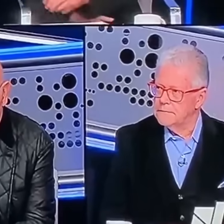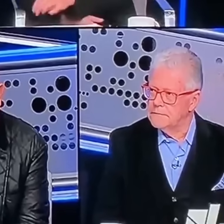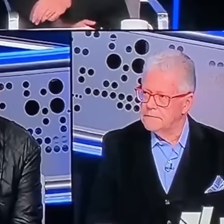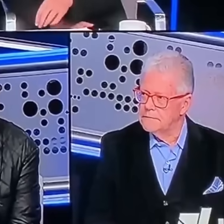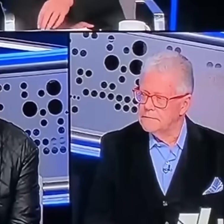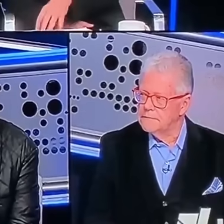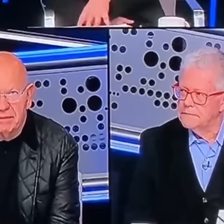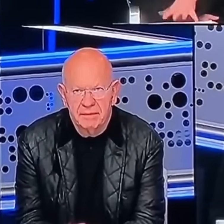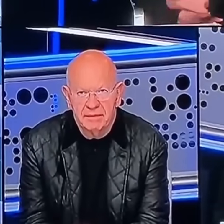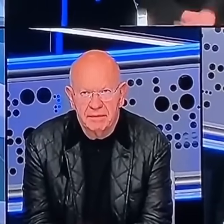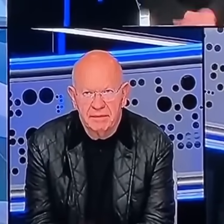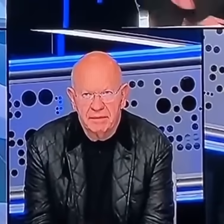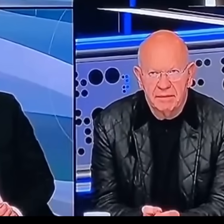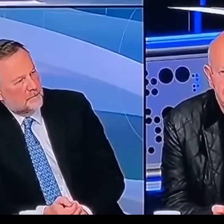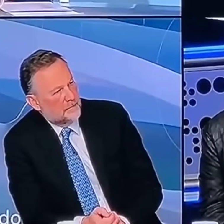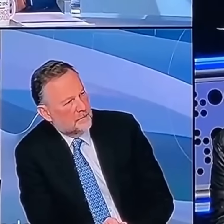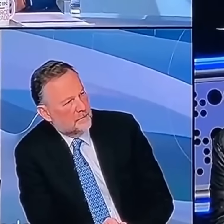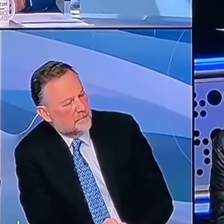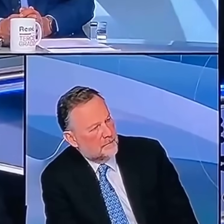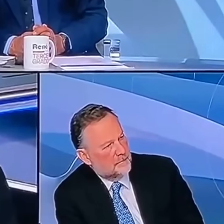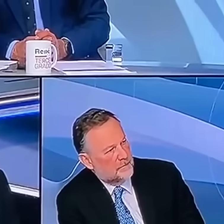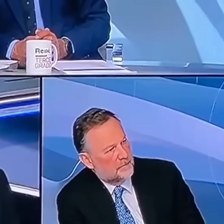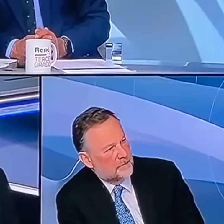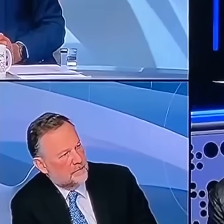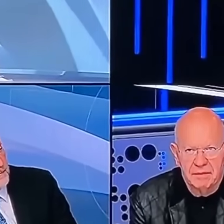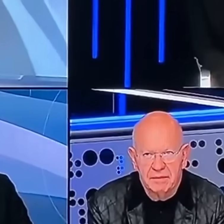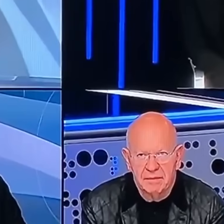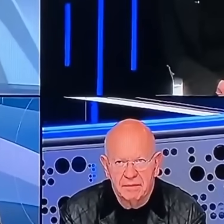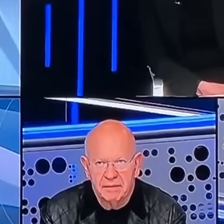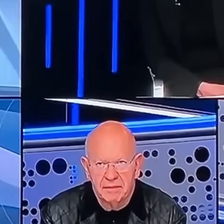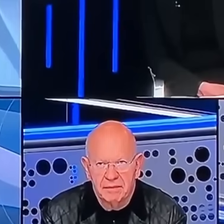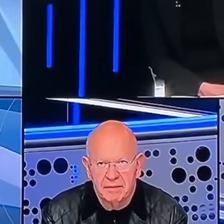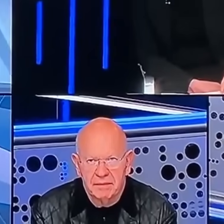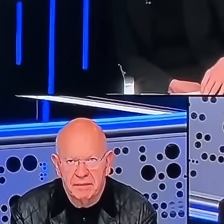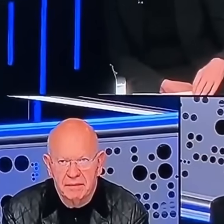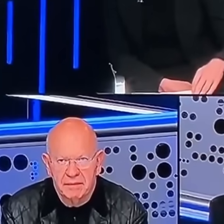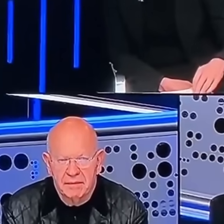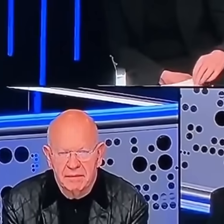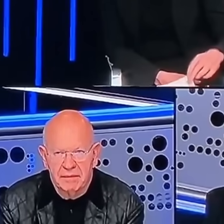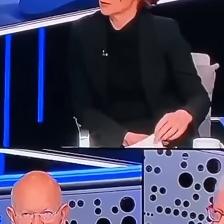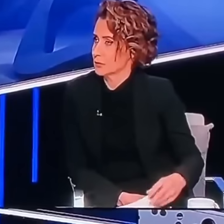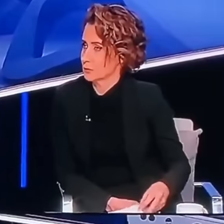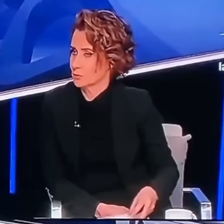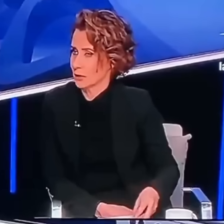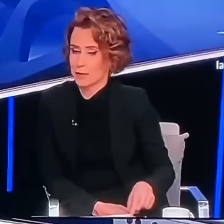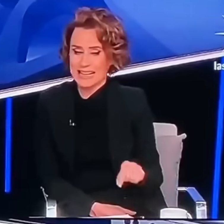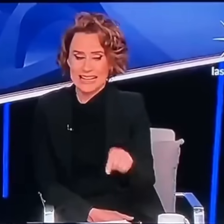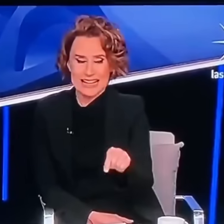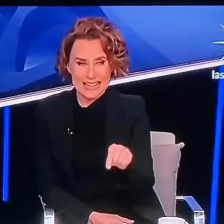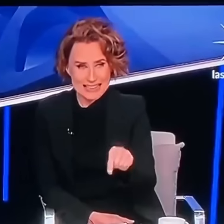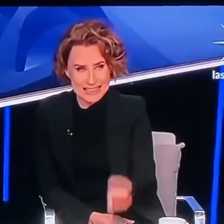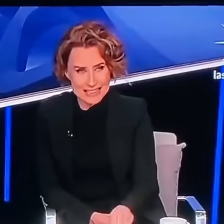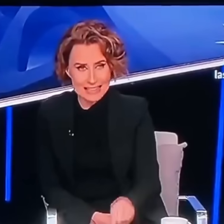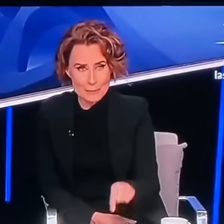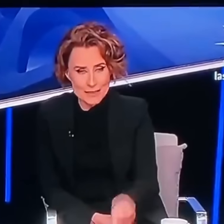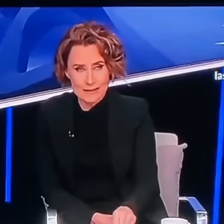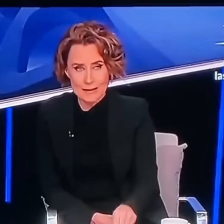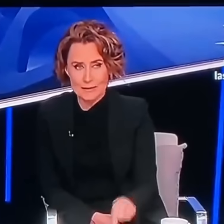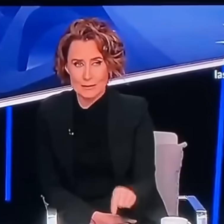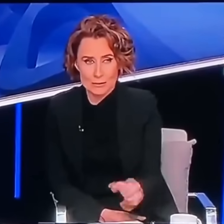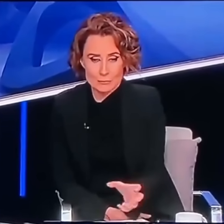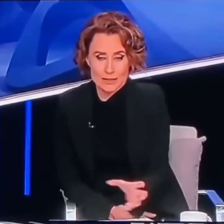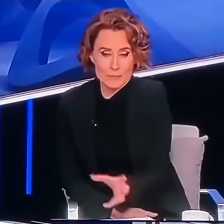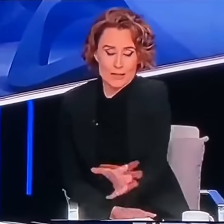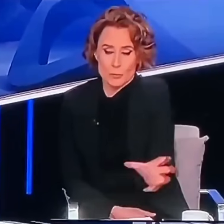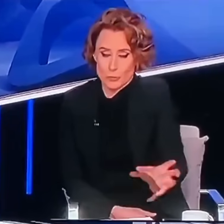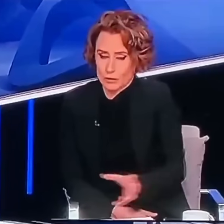del propio grupo. A mí me parece que de entrada nos habla de ese político absolutamente extraordinario que es Andrés Manuel López Obrador, que el día que